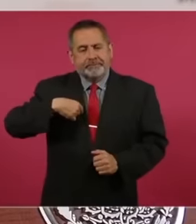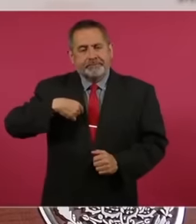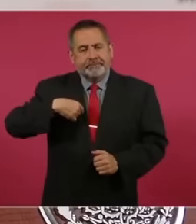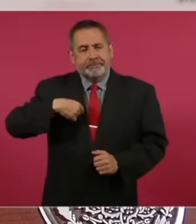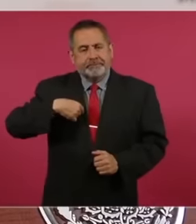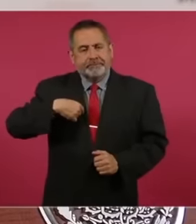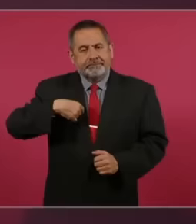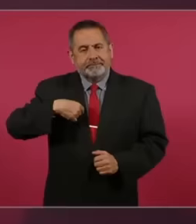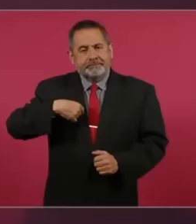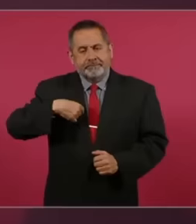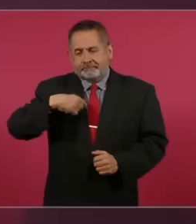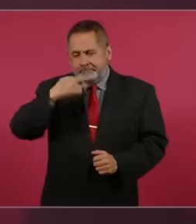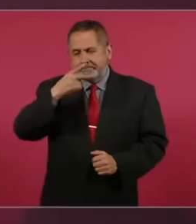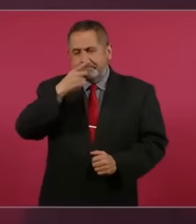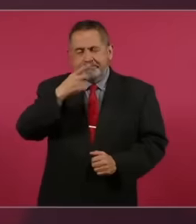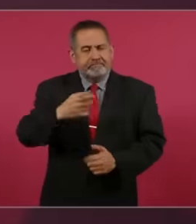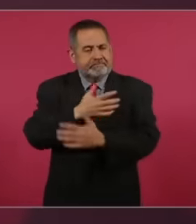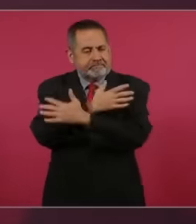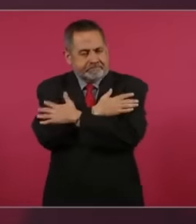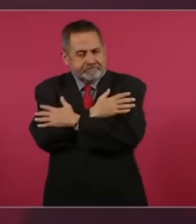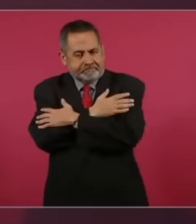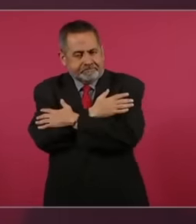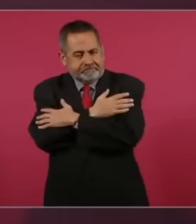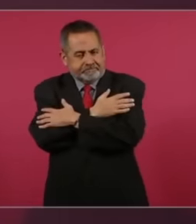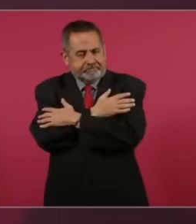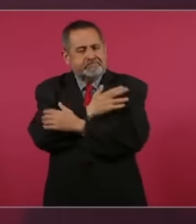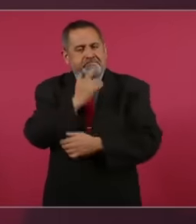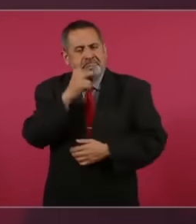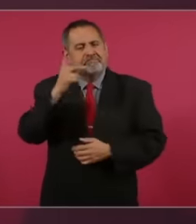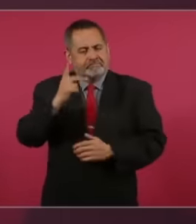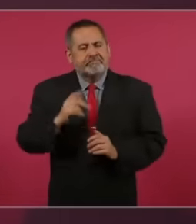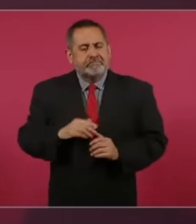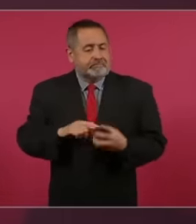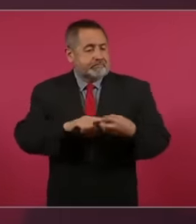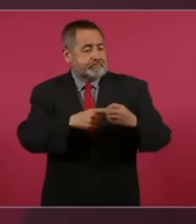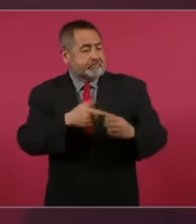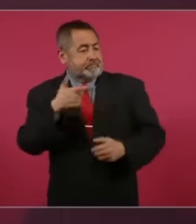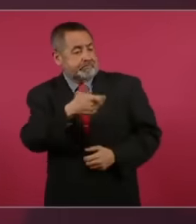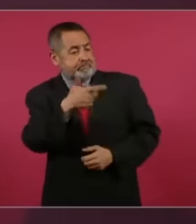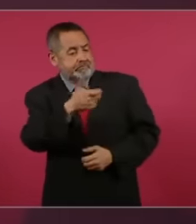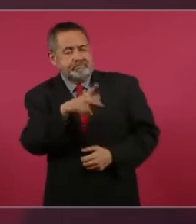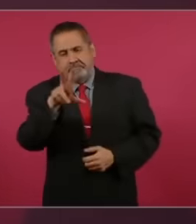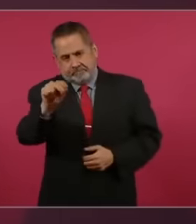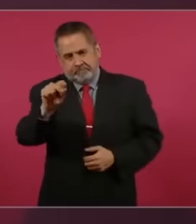que abrazos, no balazos,